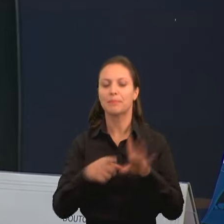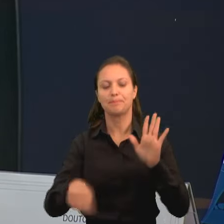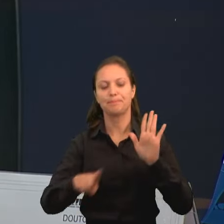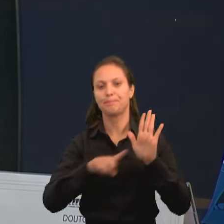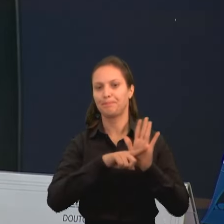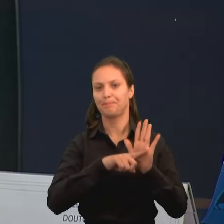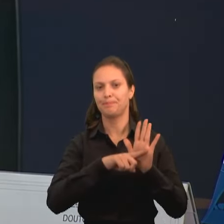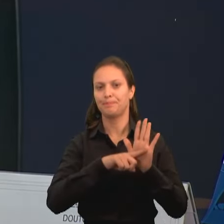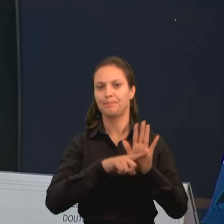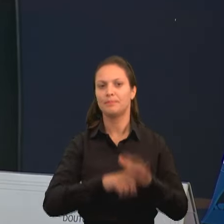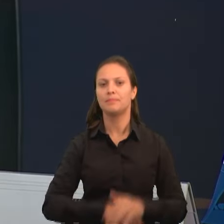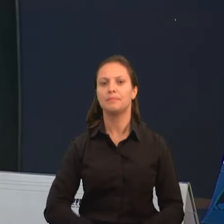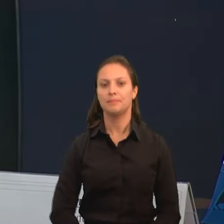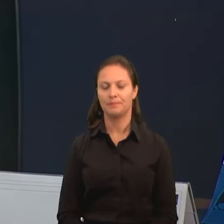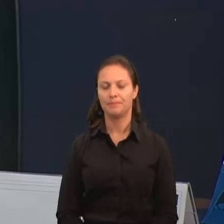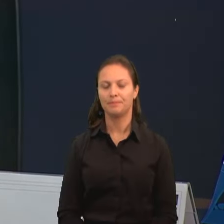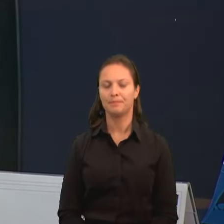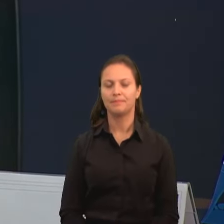además de tener